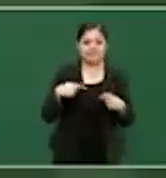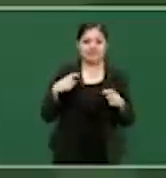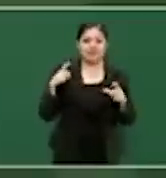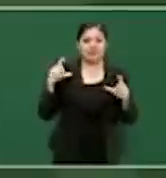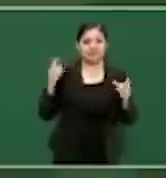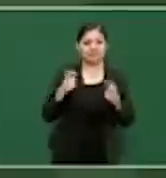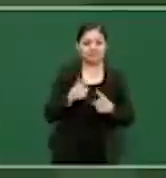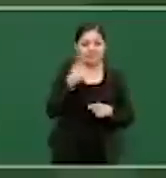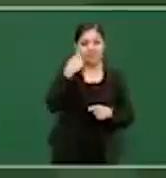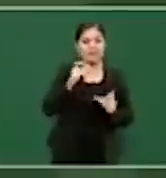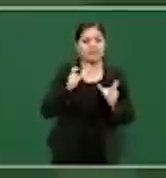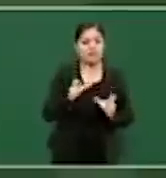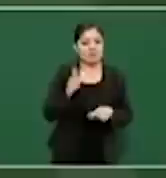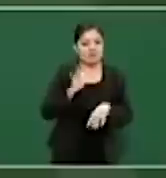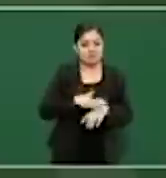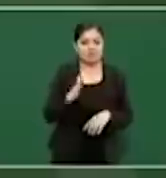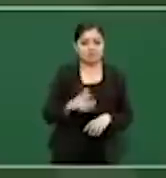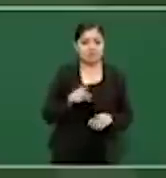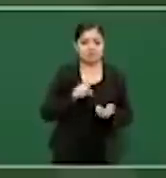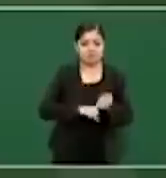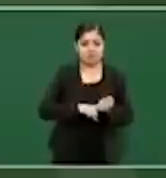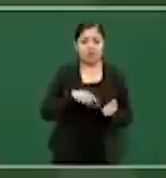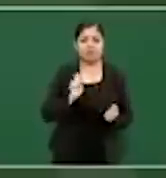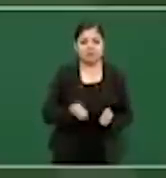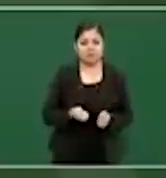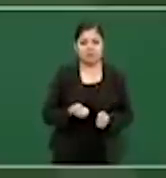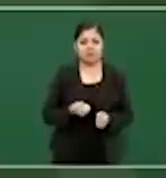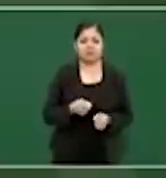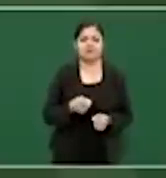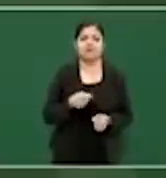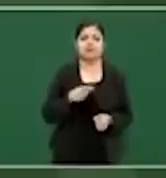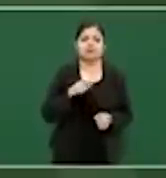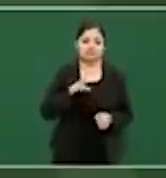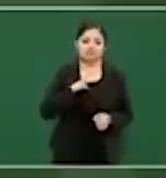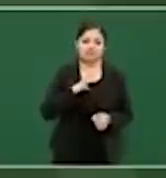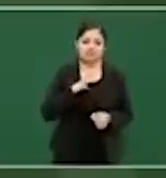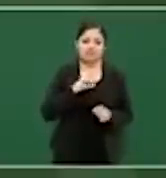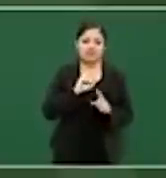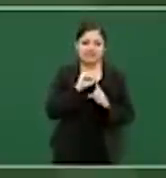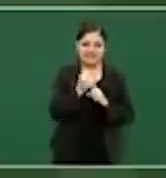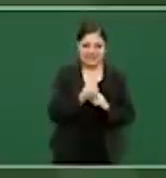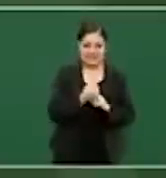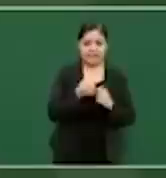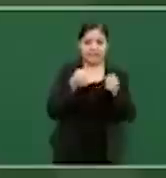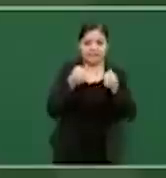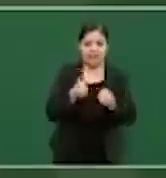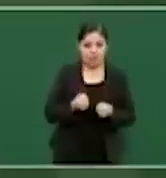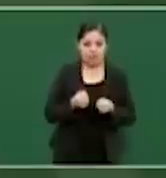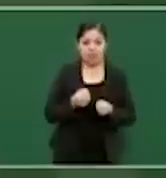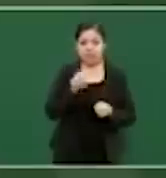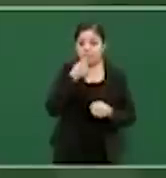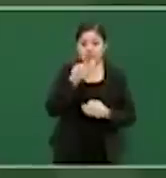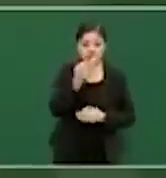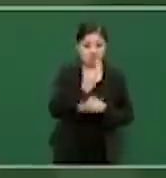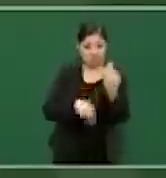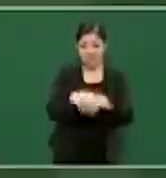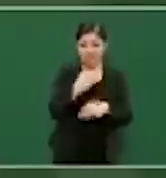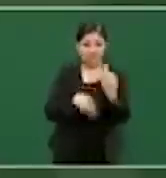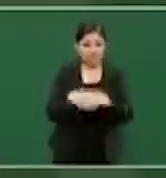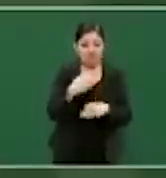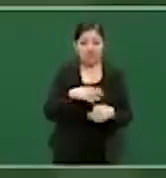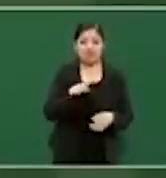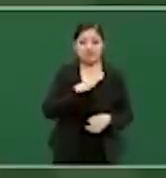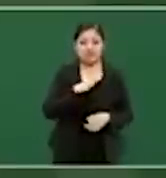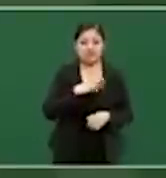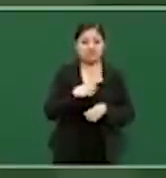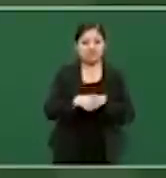conforme a los números que tenemos ya del Sistema Nacional de Seguridad, todos los delitos patrimoniales, los que